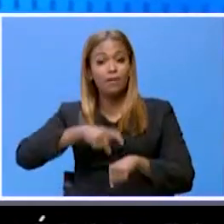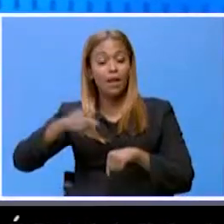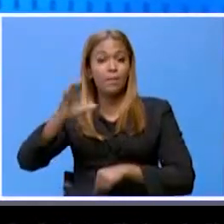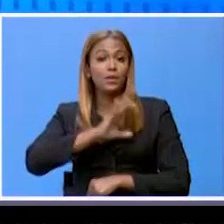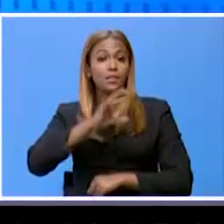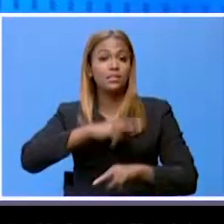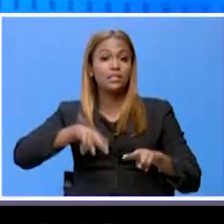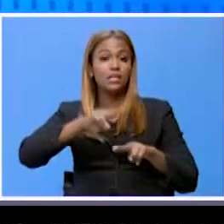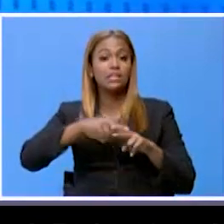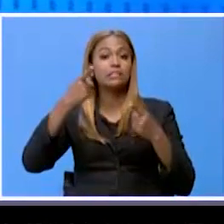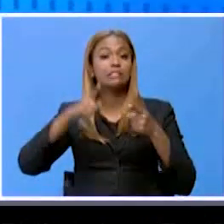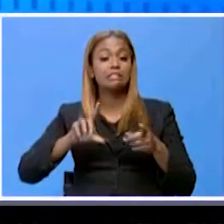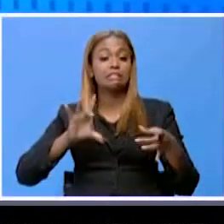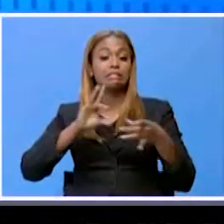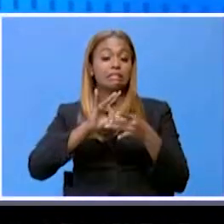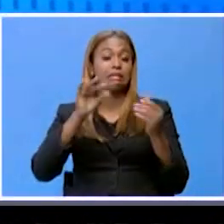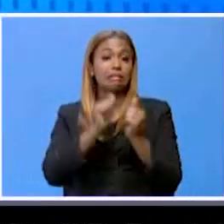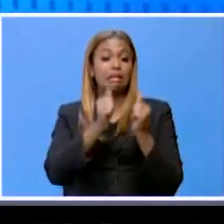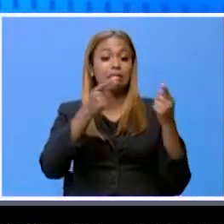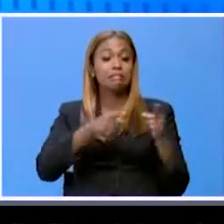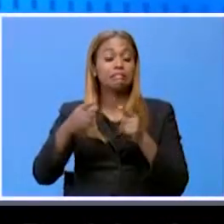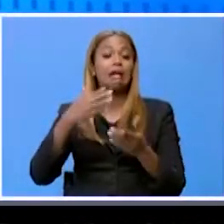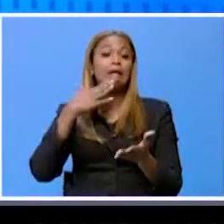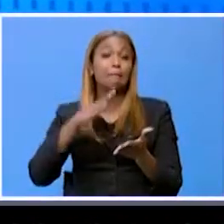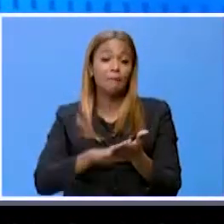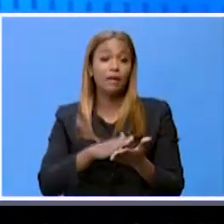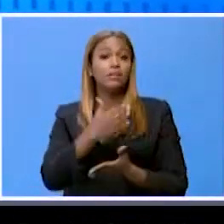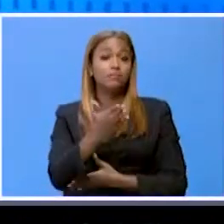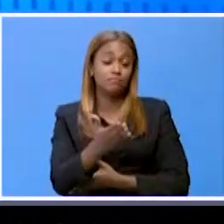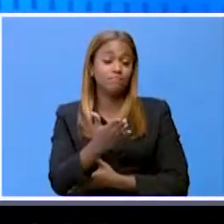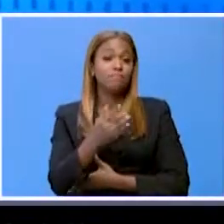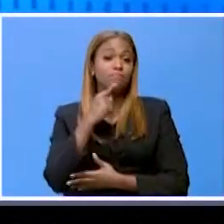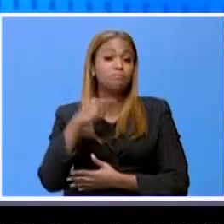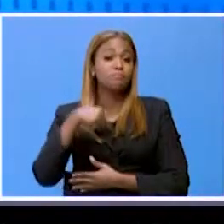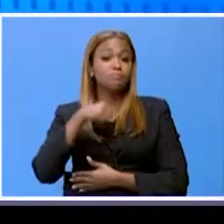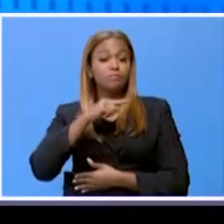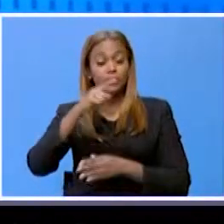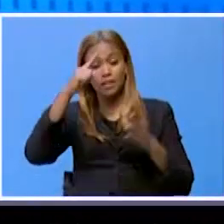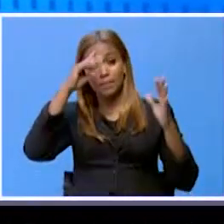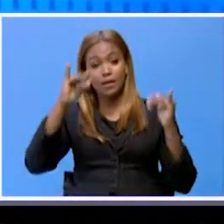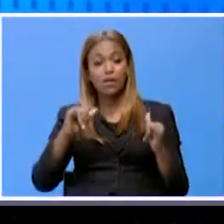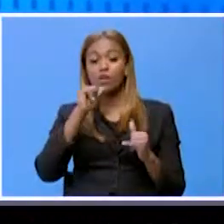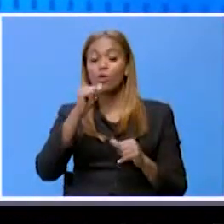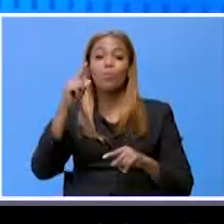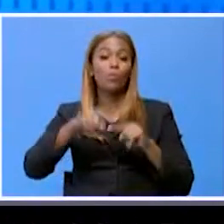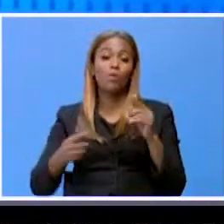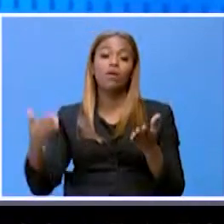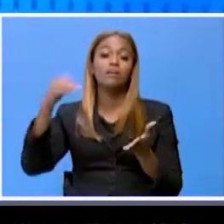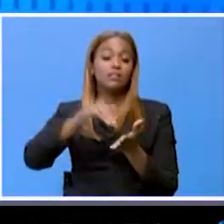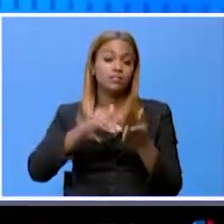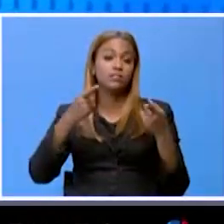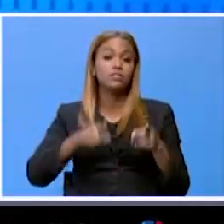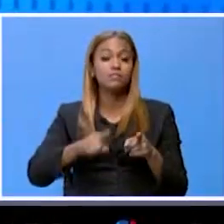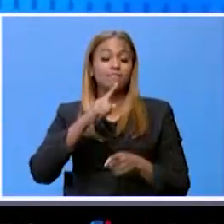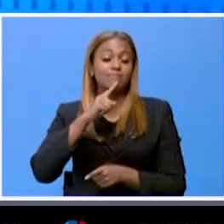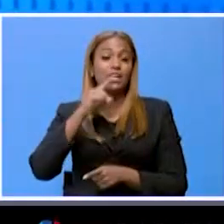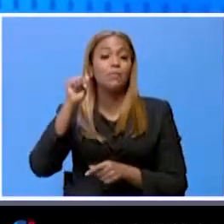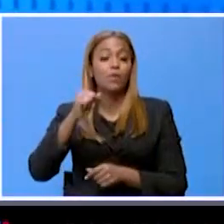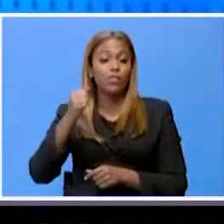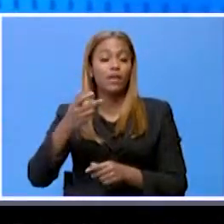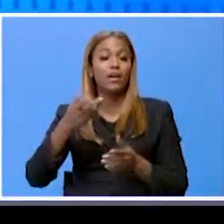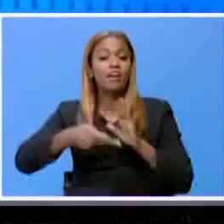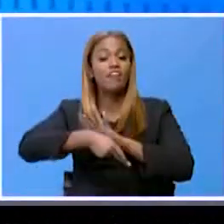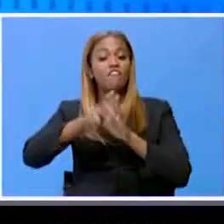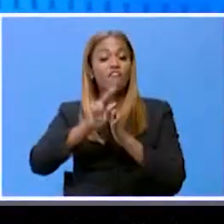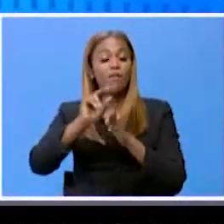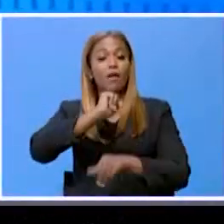Policía Nacional se ve involucrada en este tipo de hechos lamentables. ¿Qué esperamos no vuelvan a ocurrir y que verdaderamente se haga una